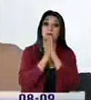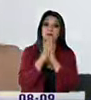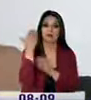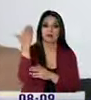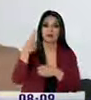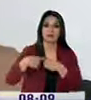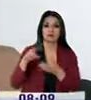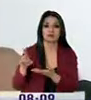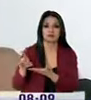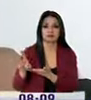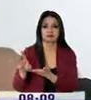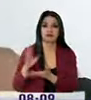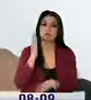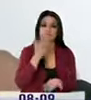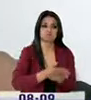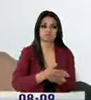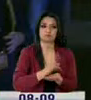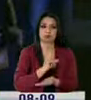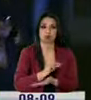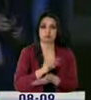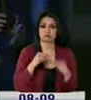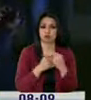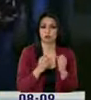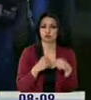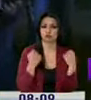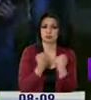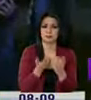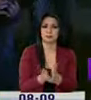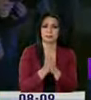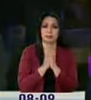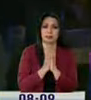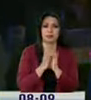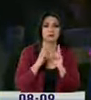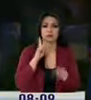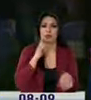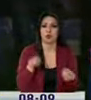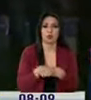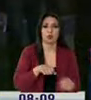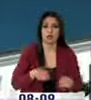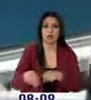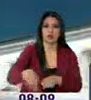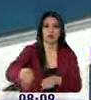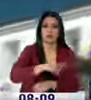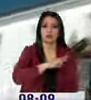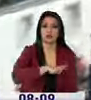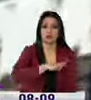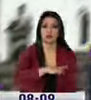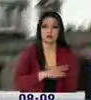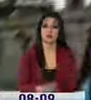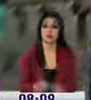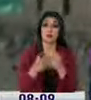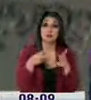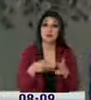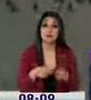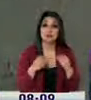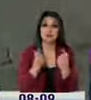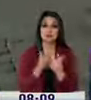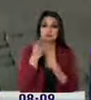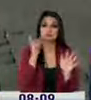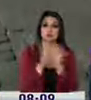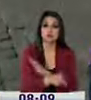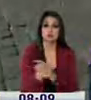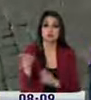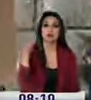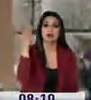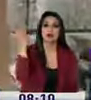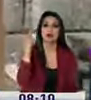de Quito, petición que fue presentada por varios colectivos sociales, inconformes con la gestión municipal. Ahora el mismo grupo demanda la destitución